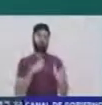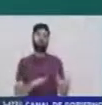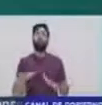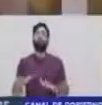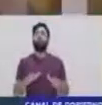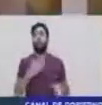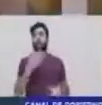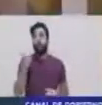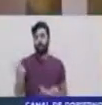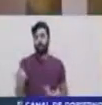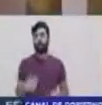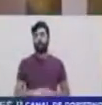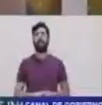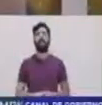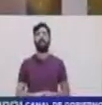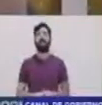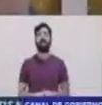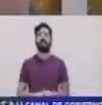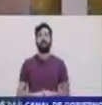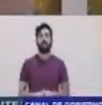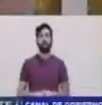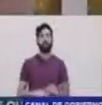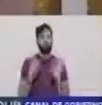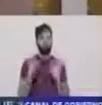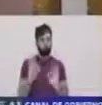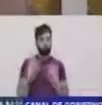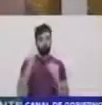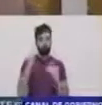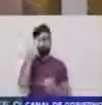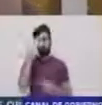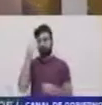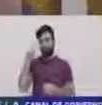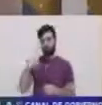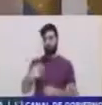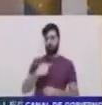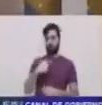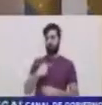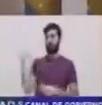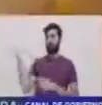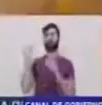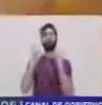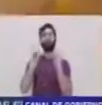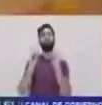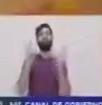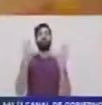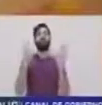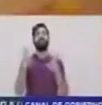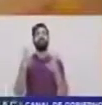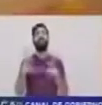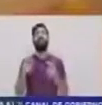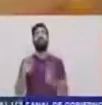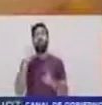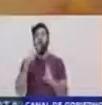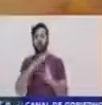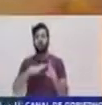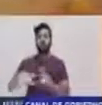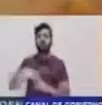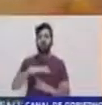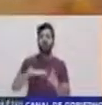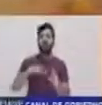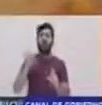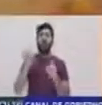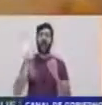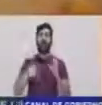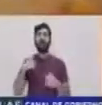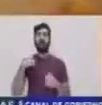poco más desocupada. Bueno, muchísimas gracias, Iris, por habernos compartido este tema y ayudarnos a entender más sobre el contexto